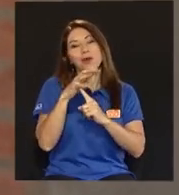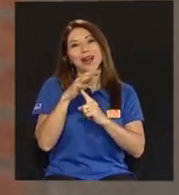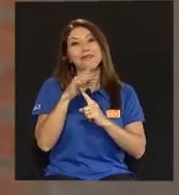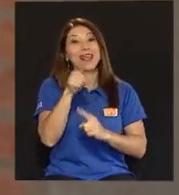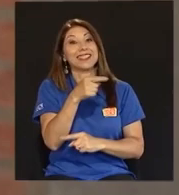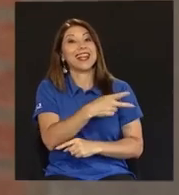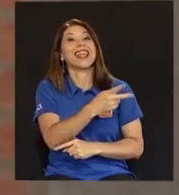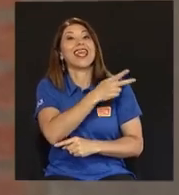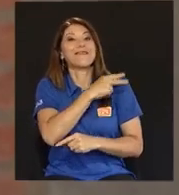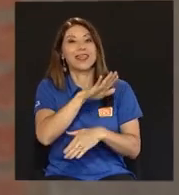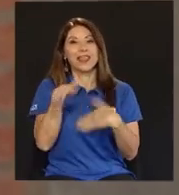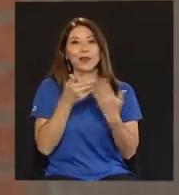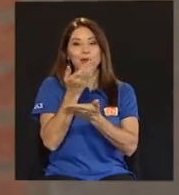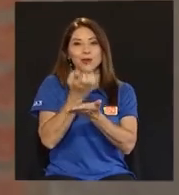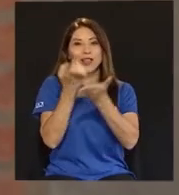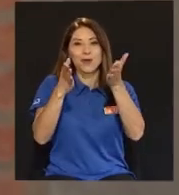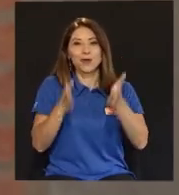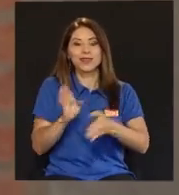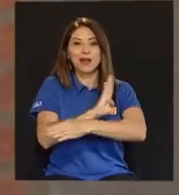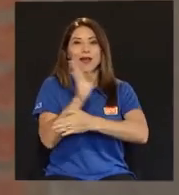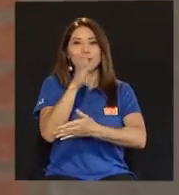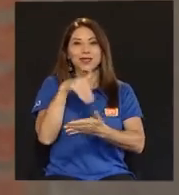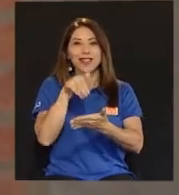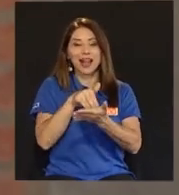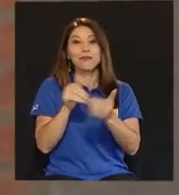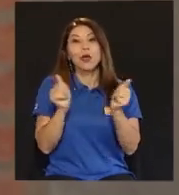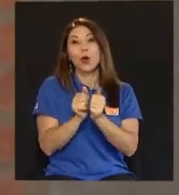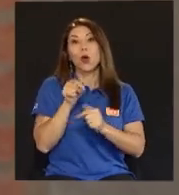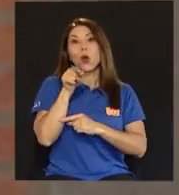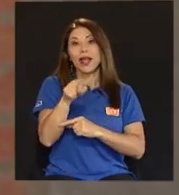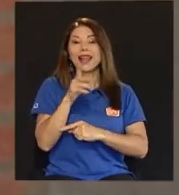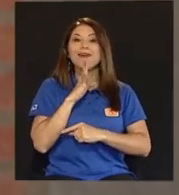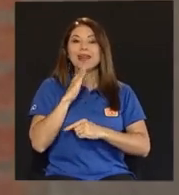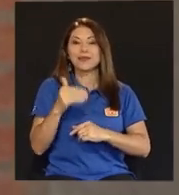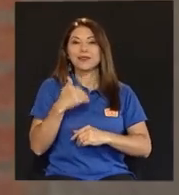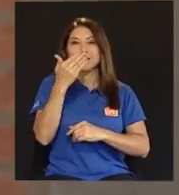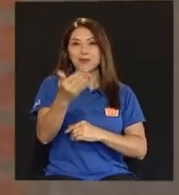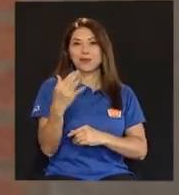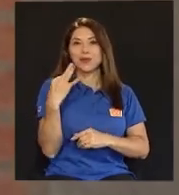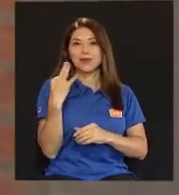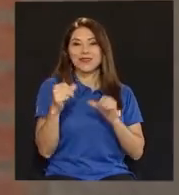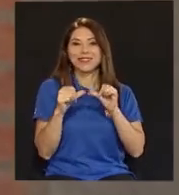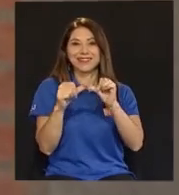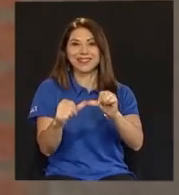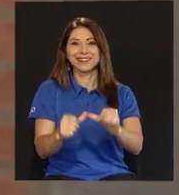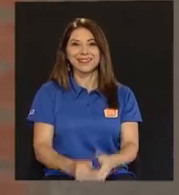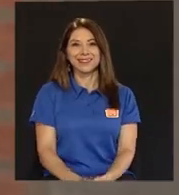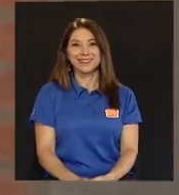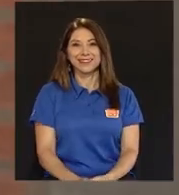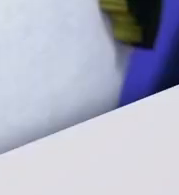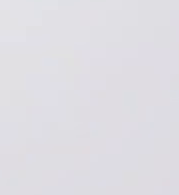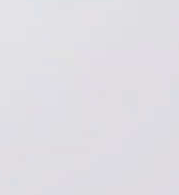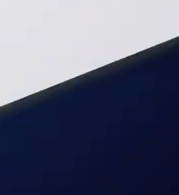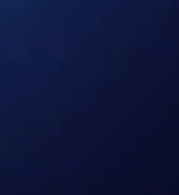Central. Y con él hablaremos una vez que el canal nos invite a hacerlo. Regresamos.